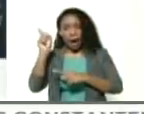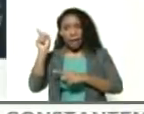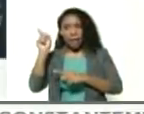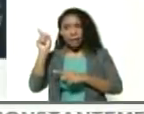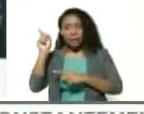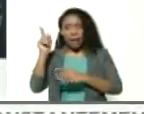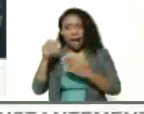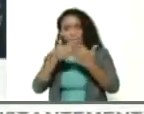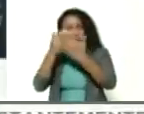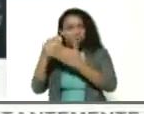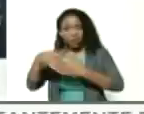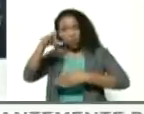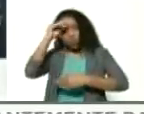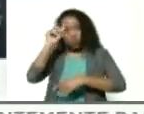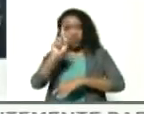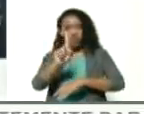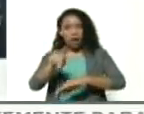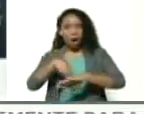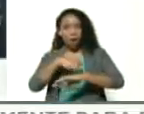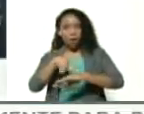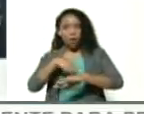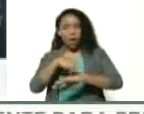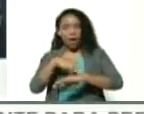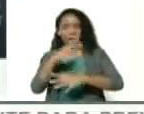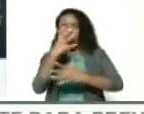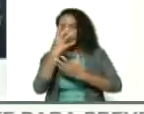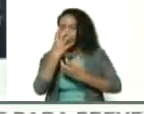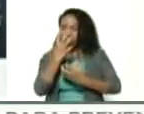protagonistas de una hora triste,